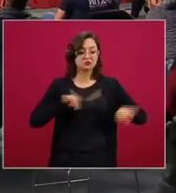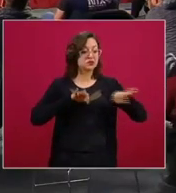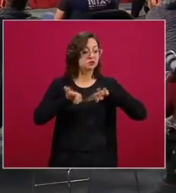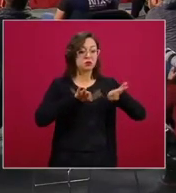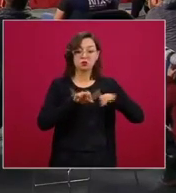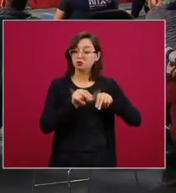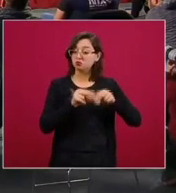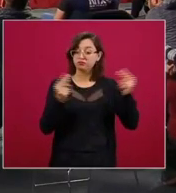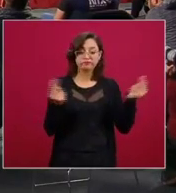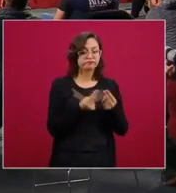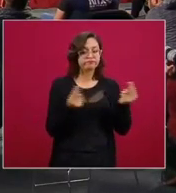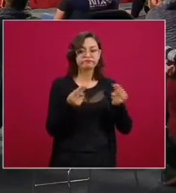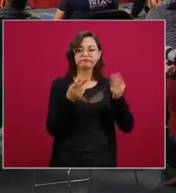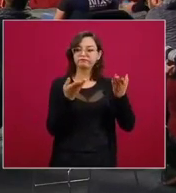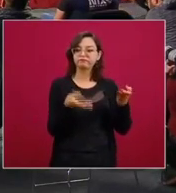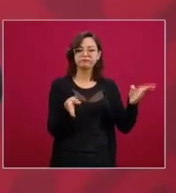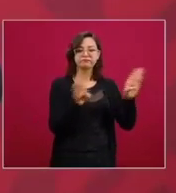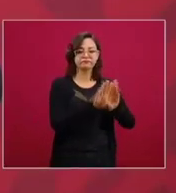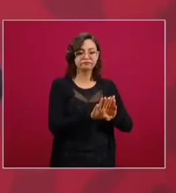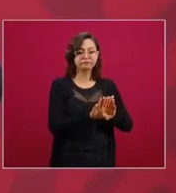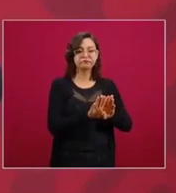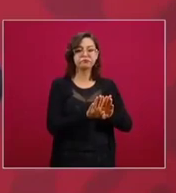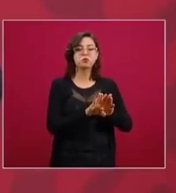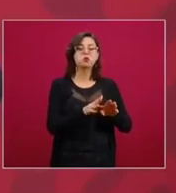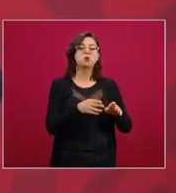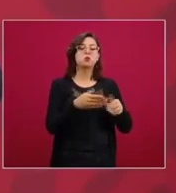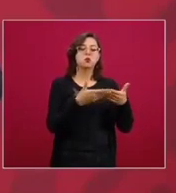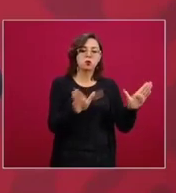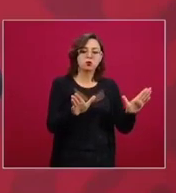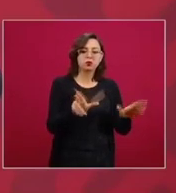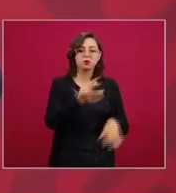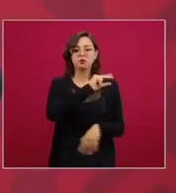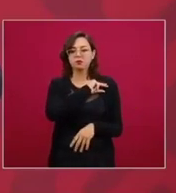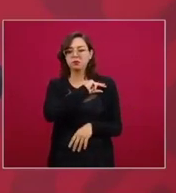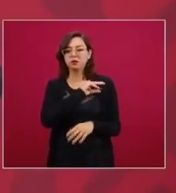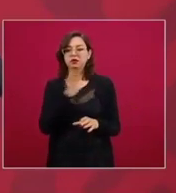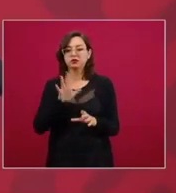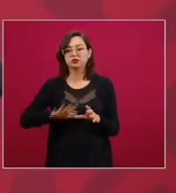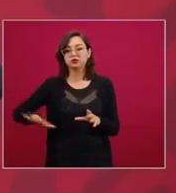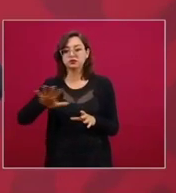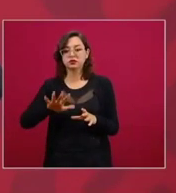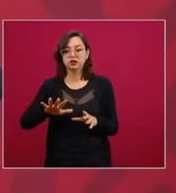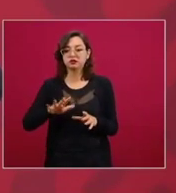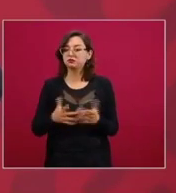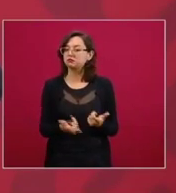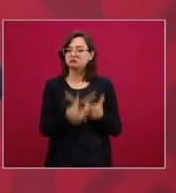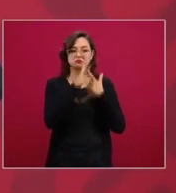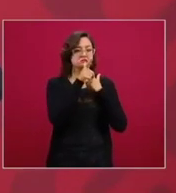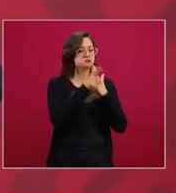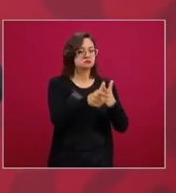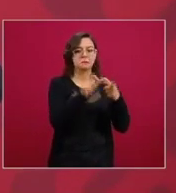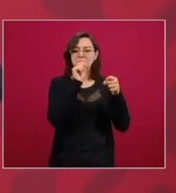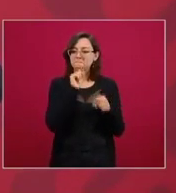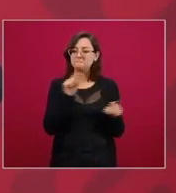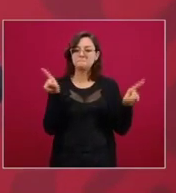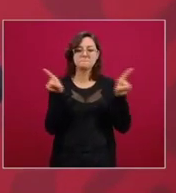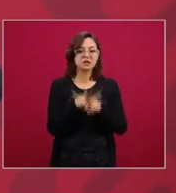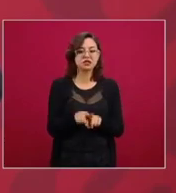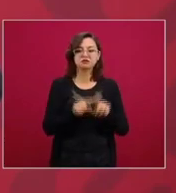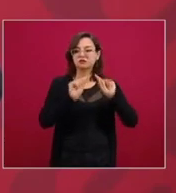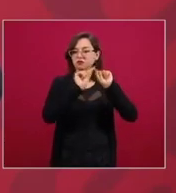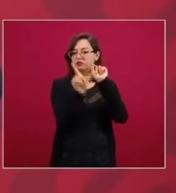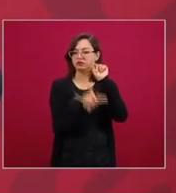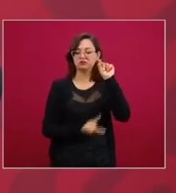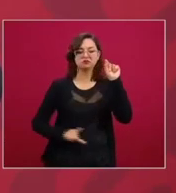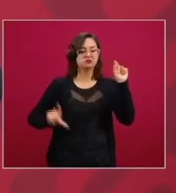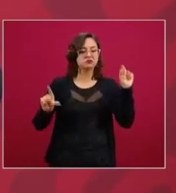vamos a terminar normal y, los sectores y que público, va privado, a haber un periodo de receso decir, escolar como siempre vigor, y regresaríamos en agosto. Nacional,